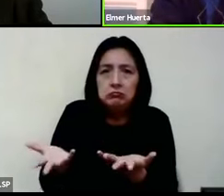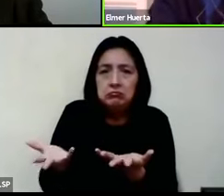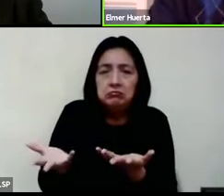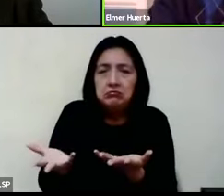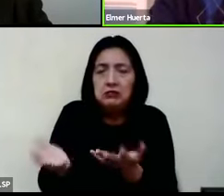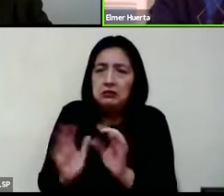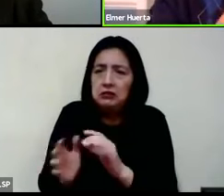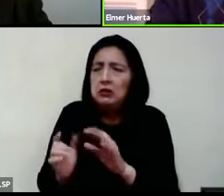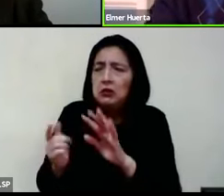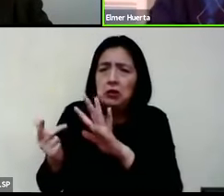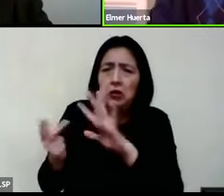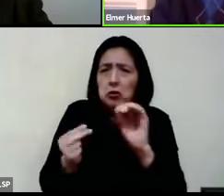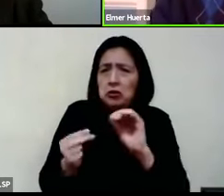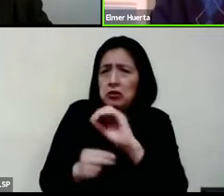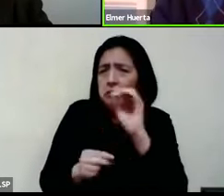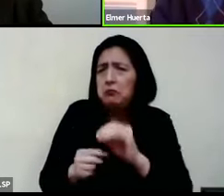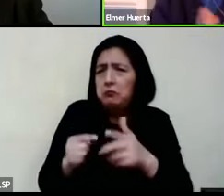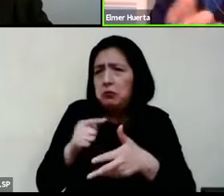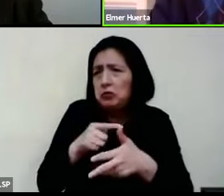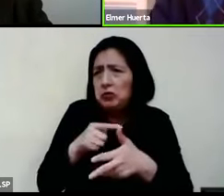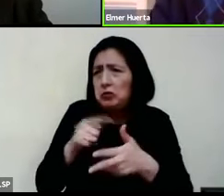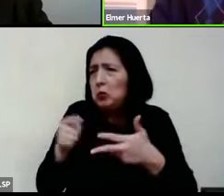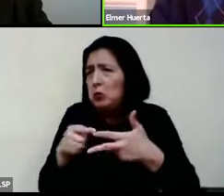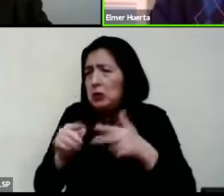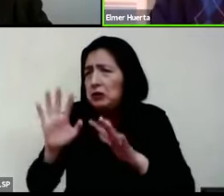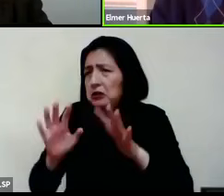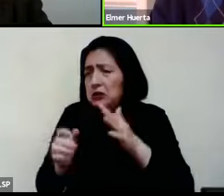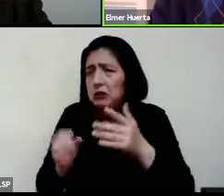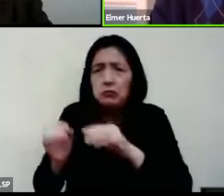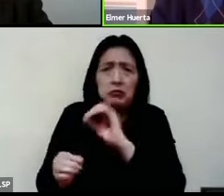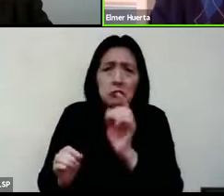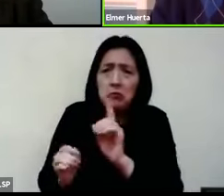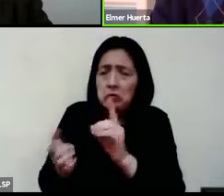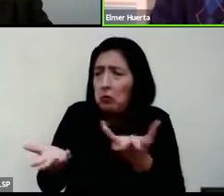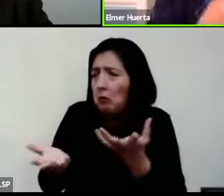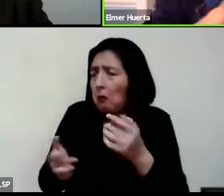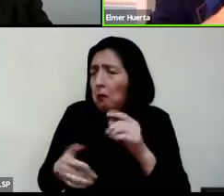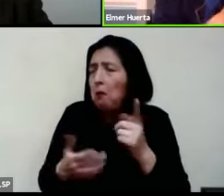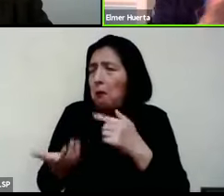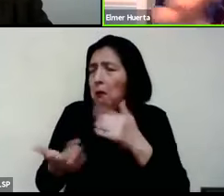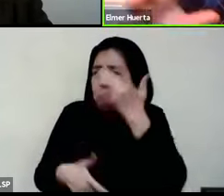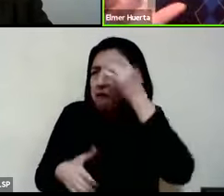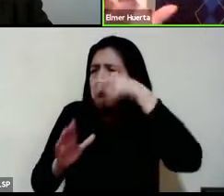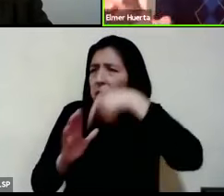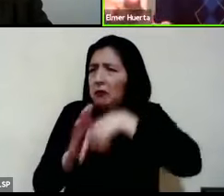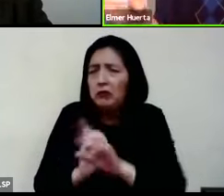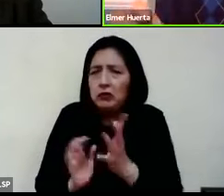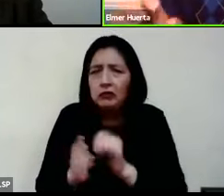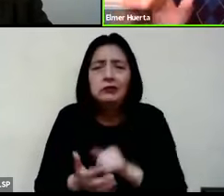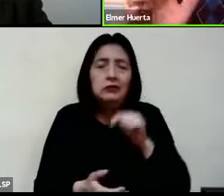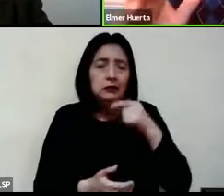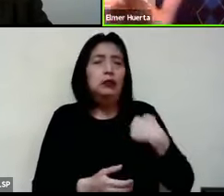cae en el 80% o en el 15%, pero no se complica. Entonces, eso es lo que hemos aprendido de